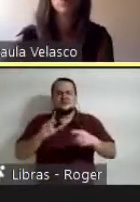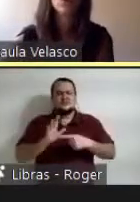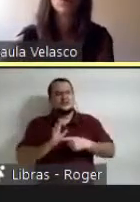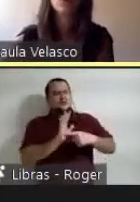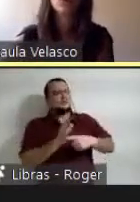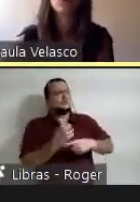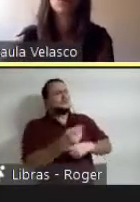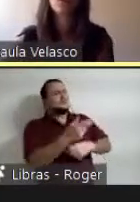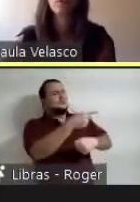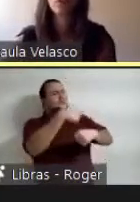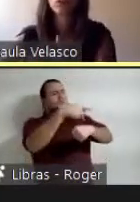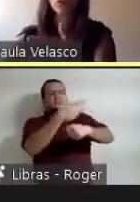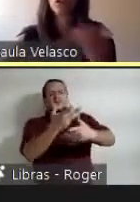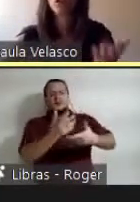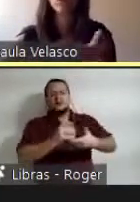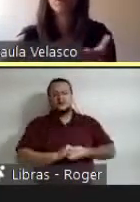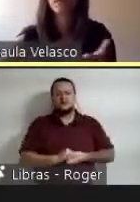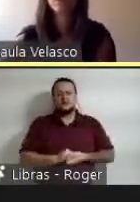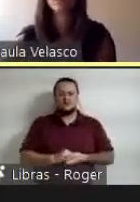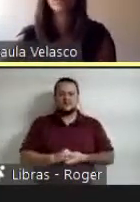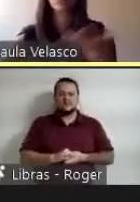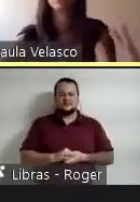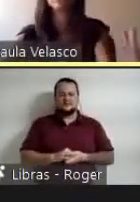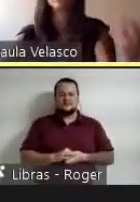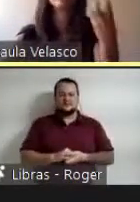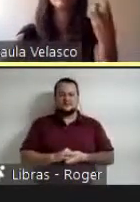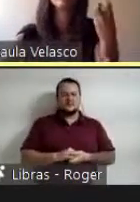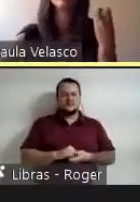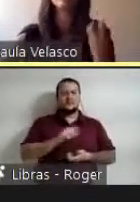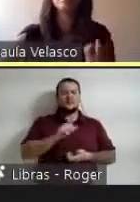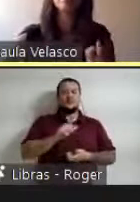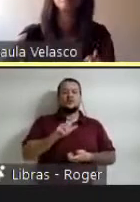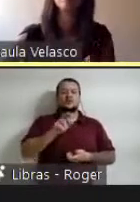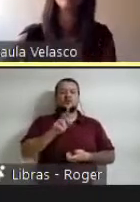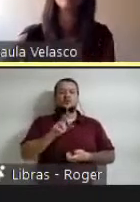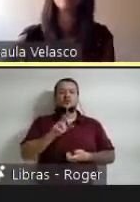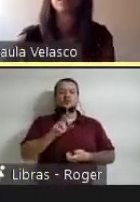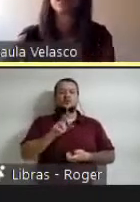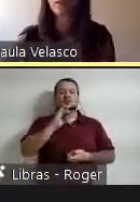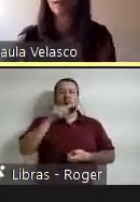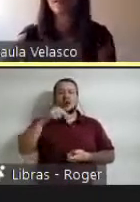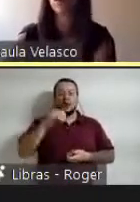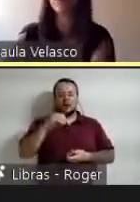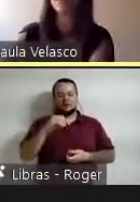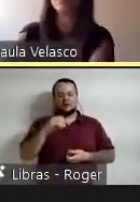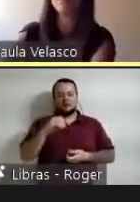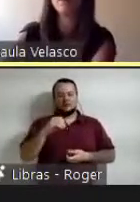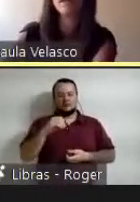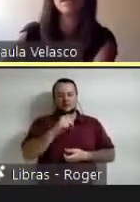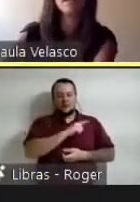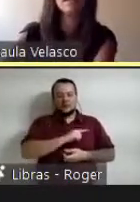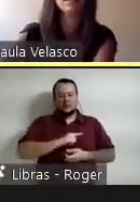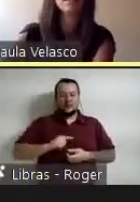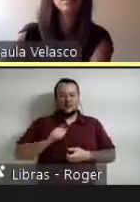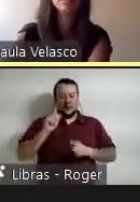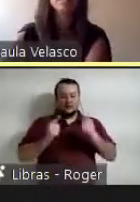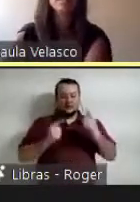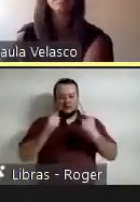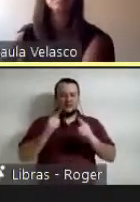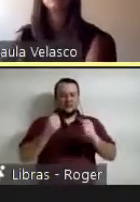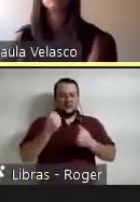Lucian Eno fue uno de los varios profesionales europeos que el gobierno de Chile designa para diseñar estas obras emblemáticas